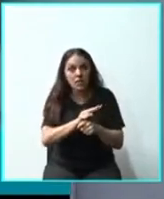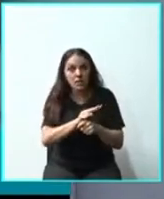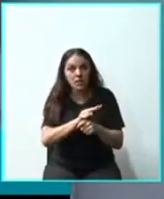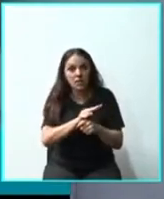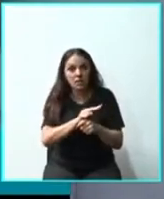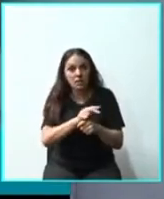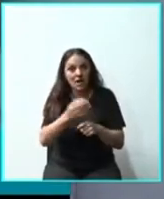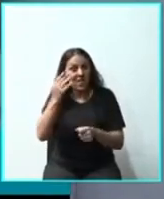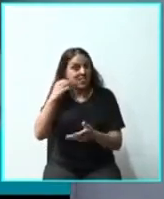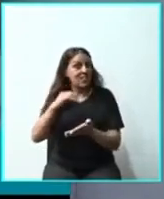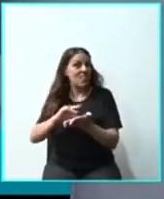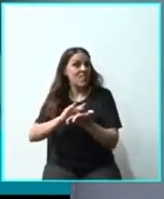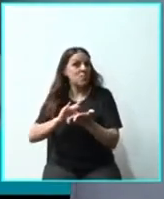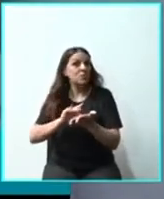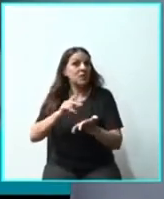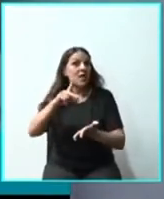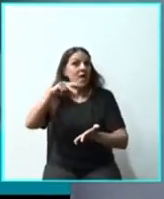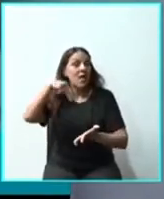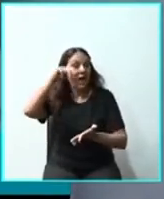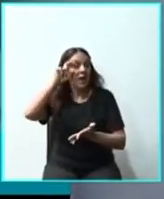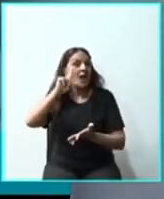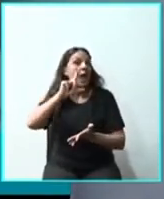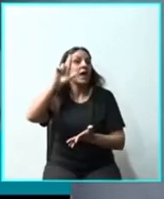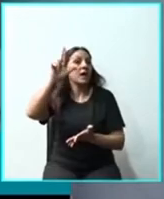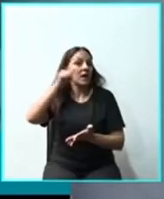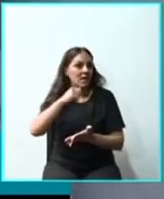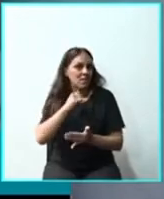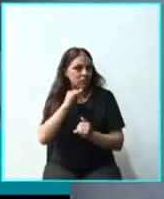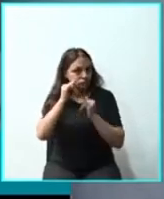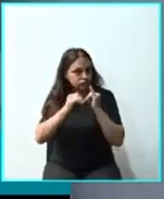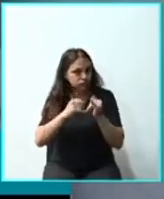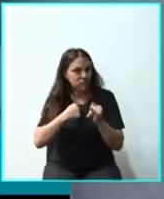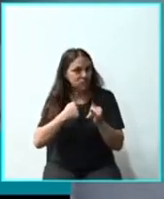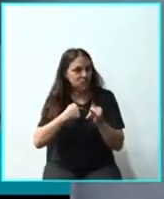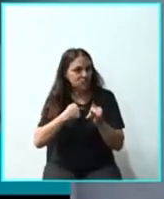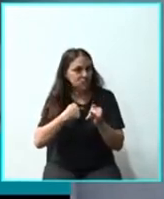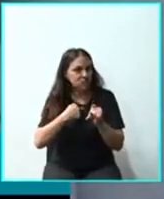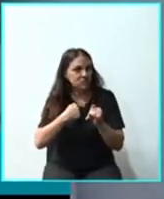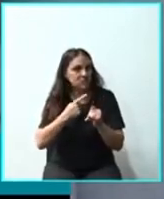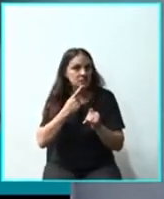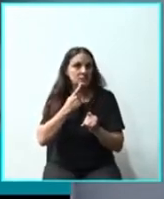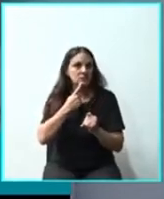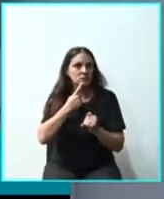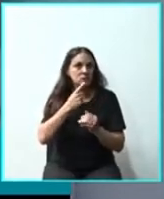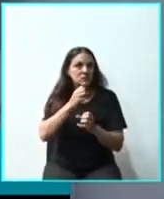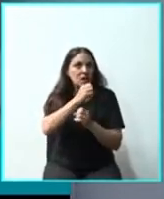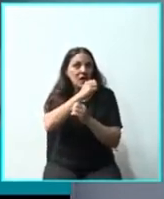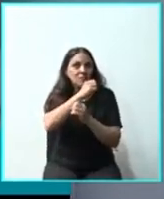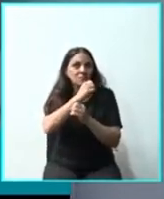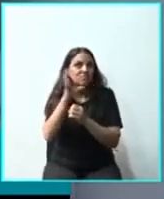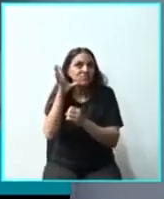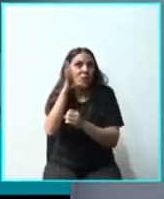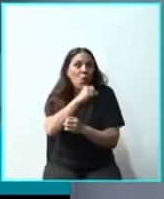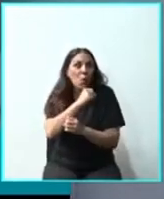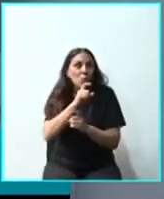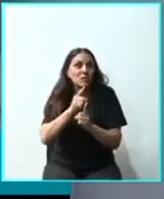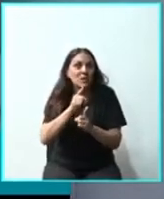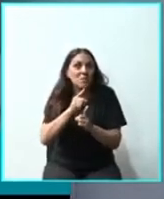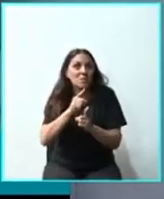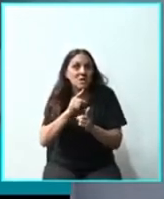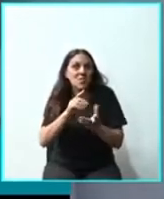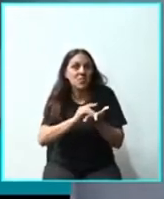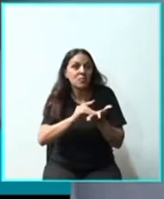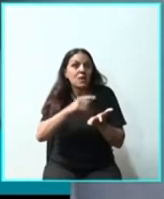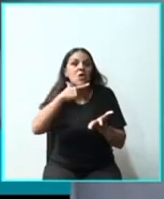exponencia de la diputada Neira, no me ha quedado claro la posición, como tampoco al diputado Solano y